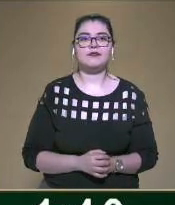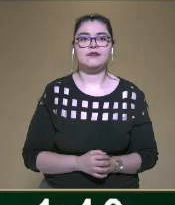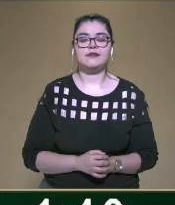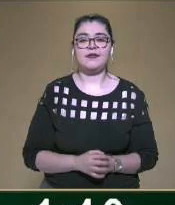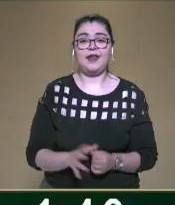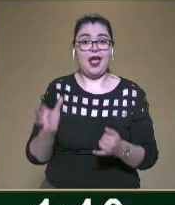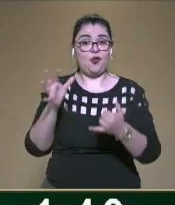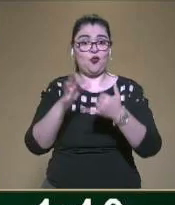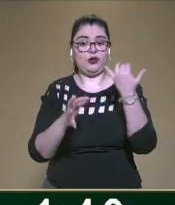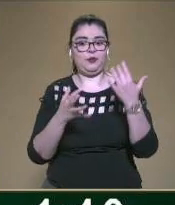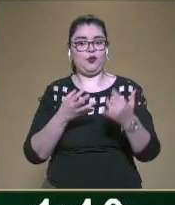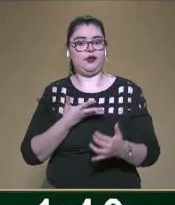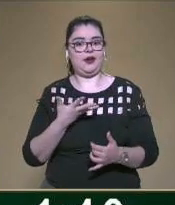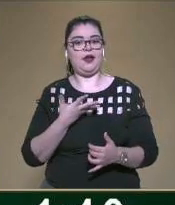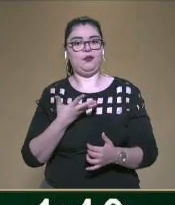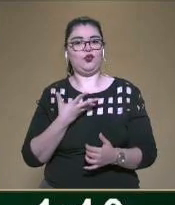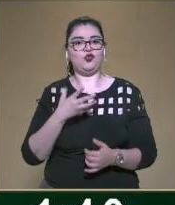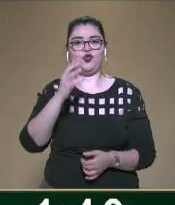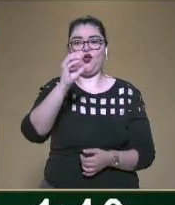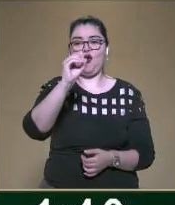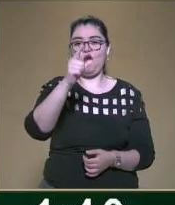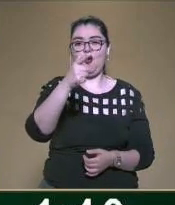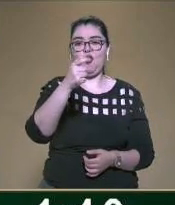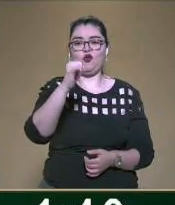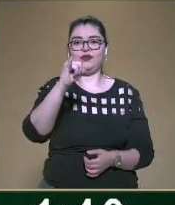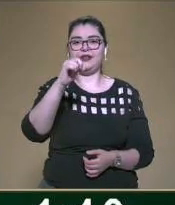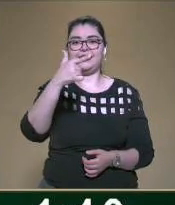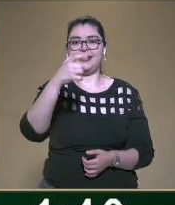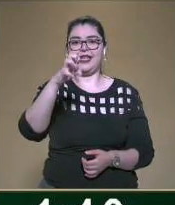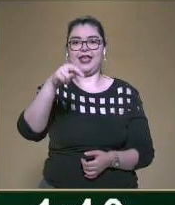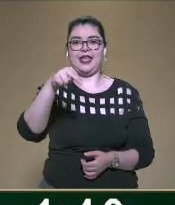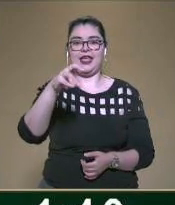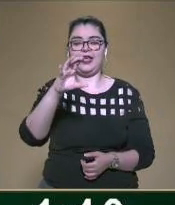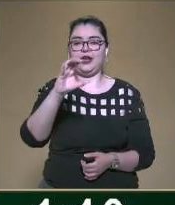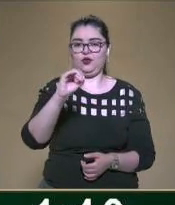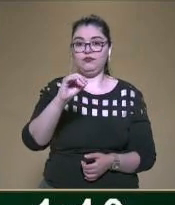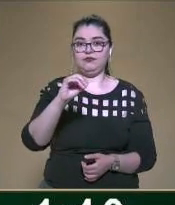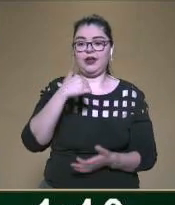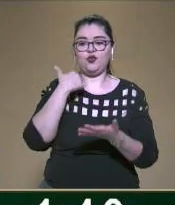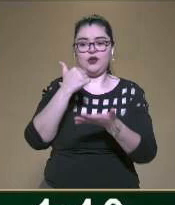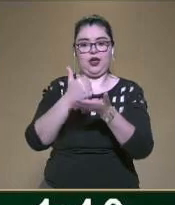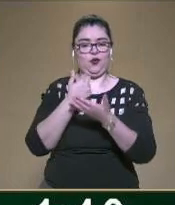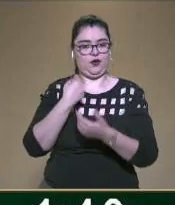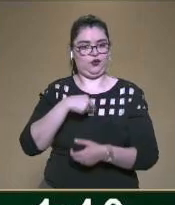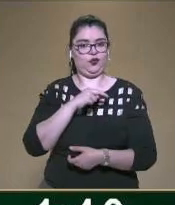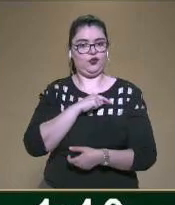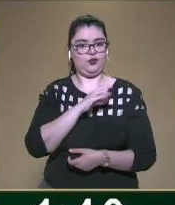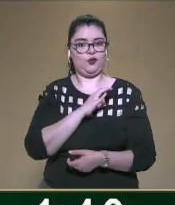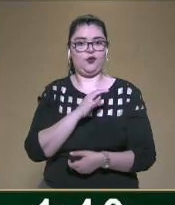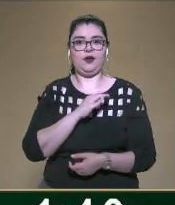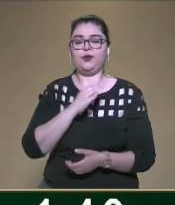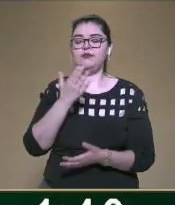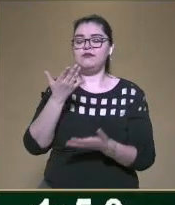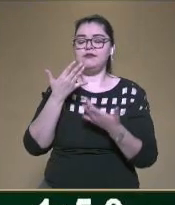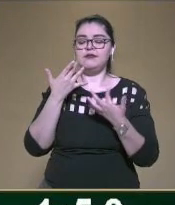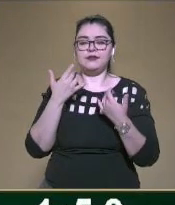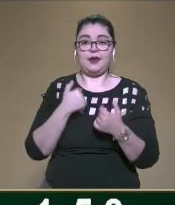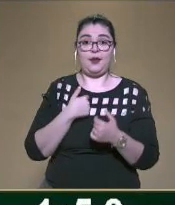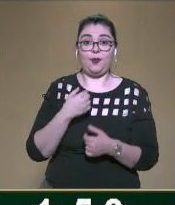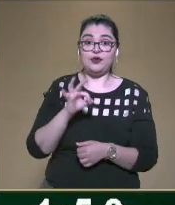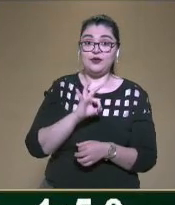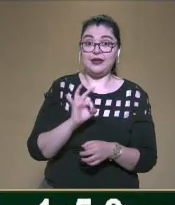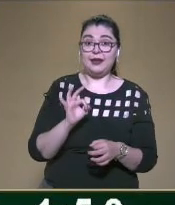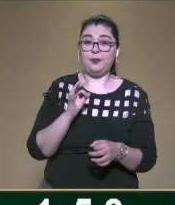que nosotros respiramos. Por eso es muy importante tener árboles cerca de nosotros. Así es, y sobre todo cuidarlos también. Muy